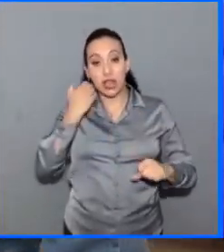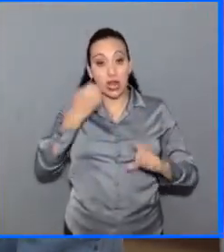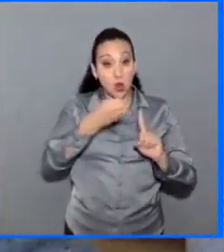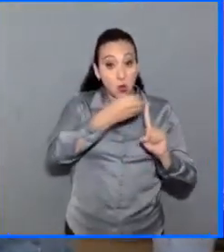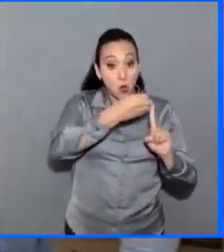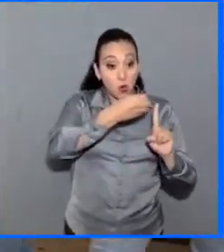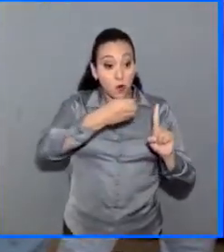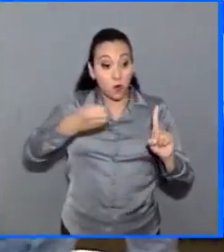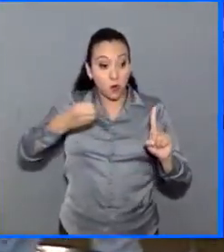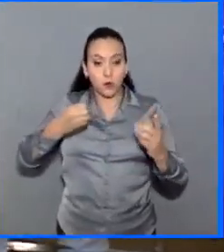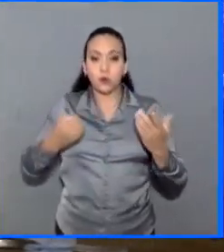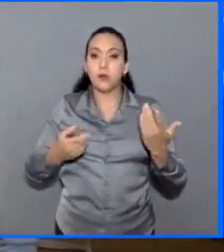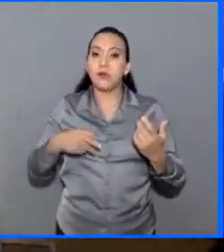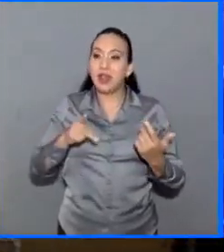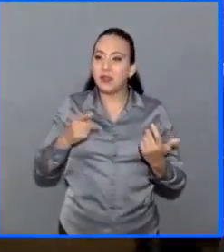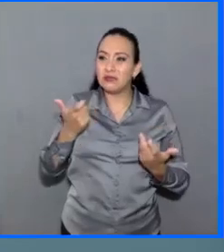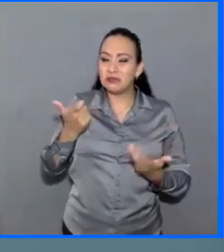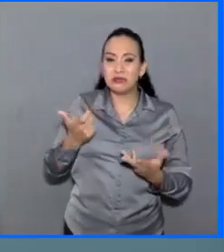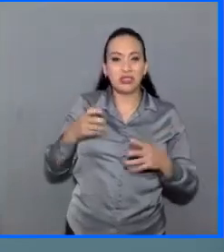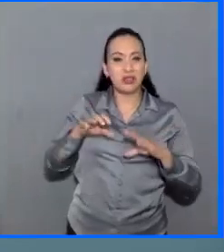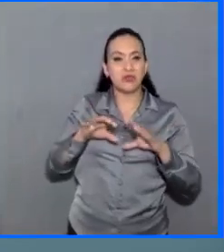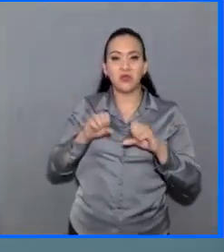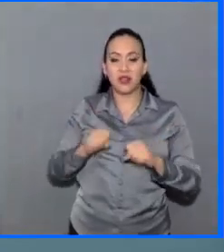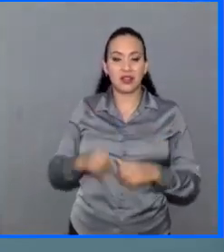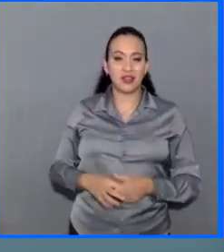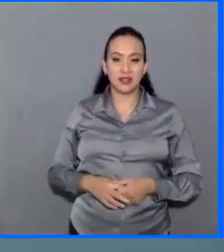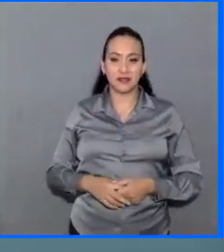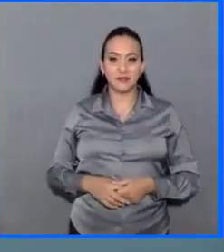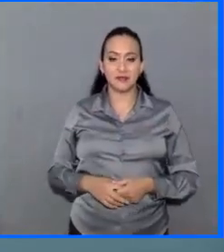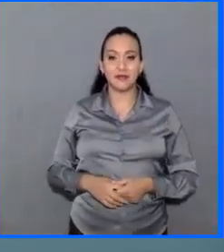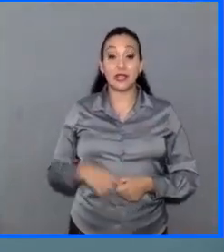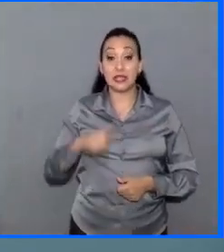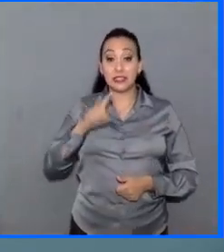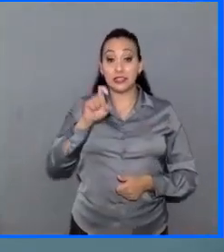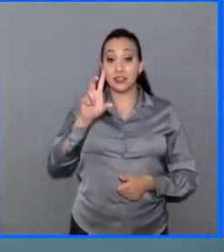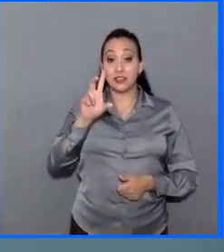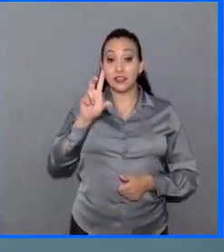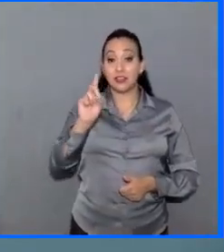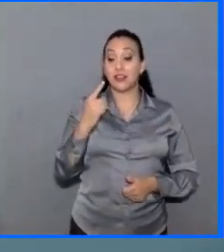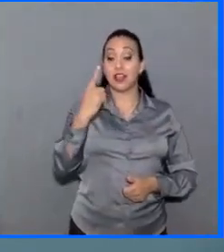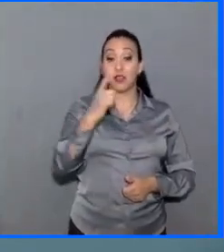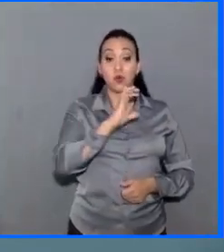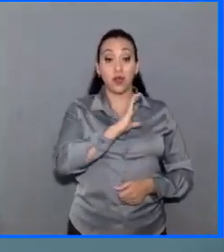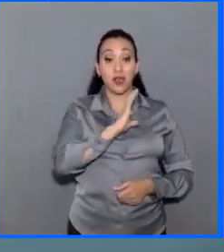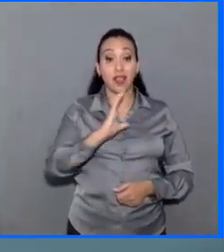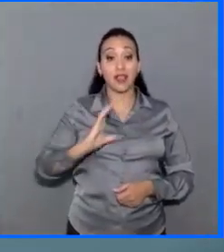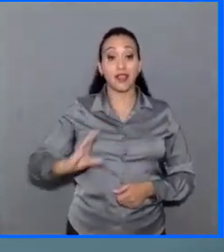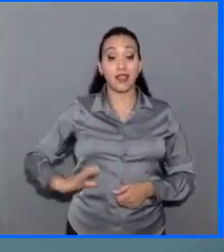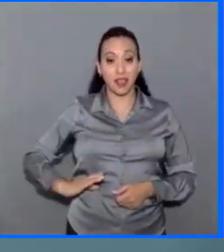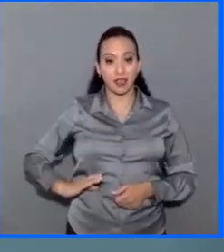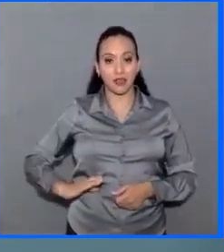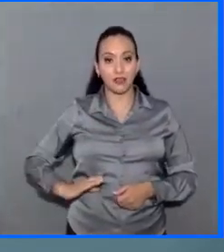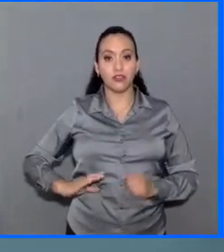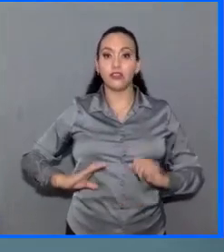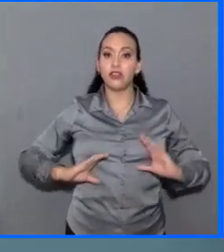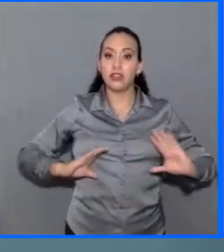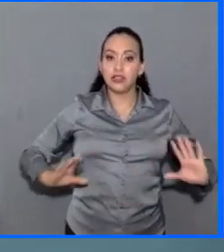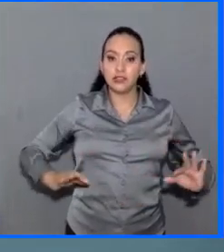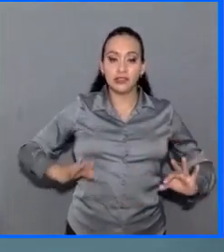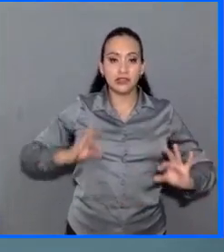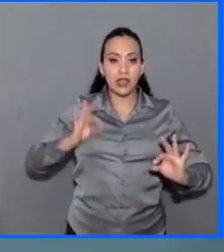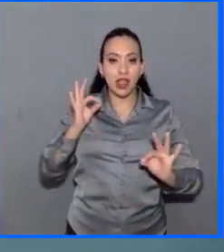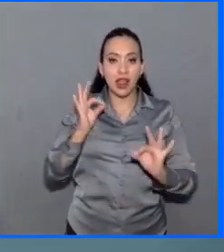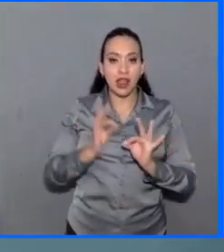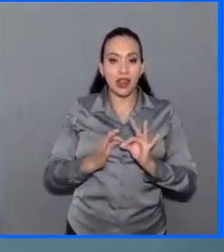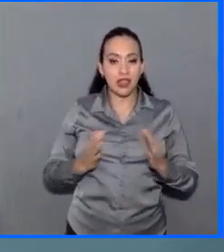disputa gran cantidad de cargos. 131 candidaturas ya están resueltas por el diseño de la